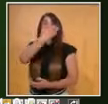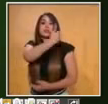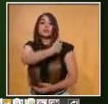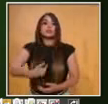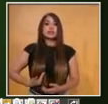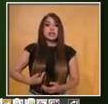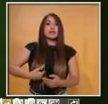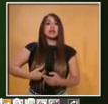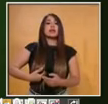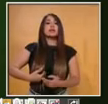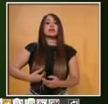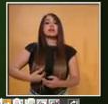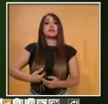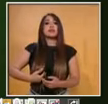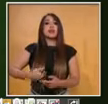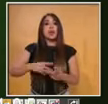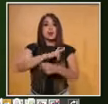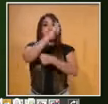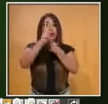Bueno, en